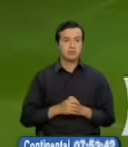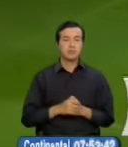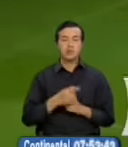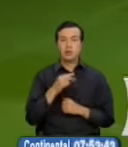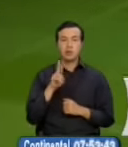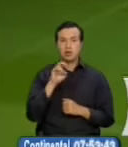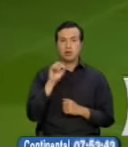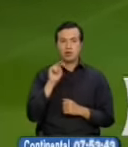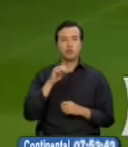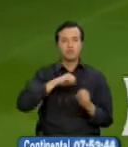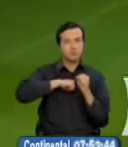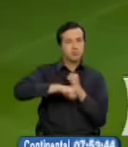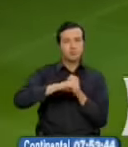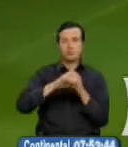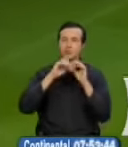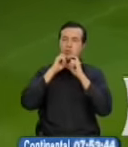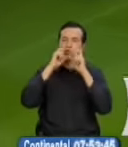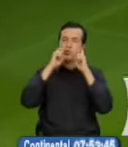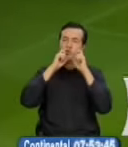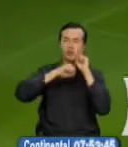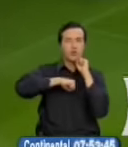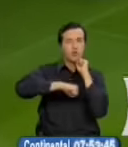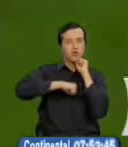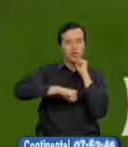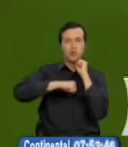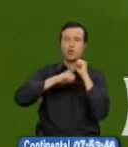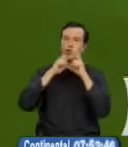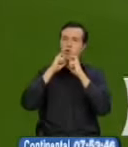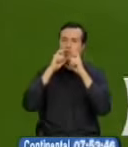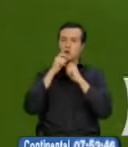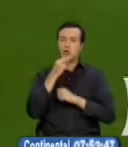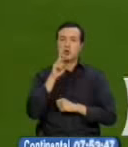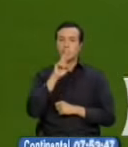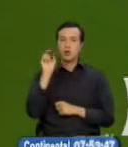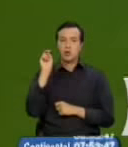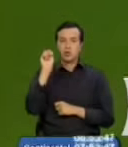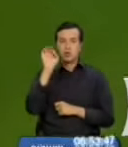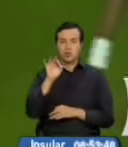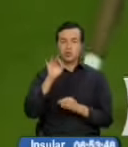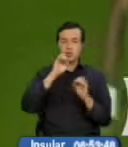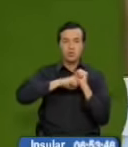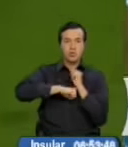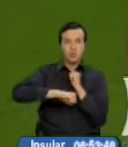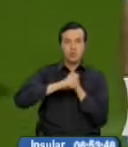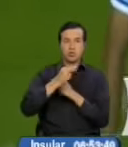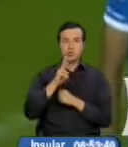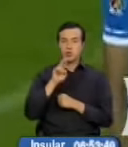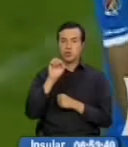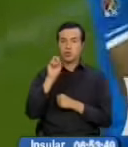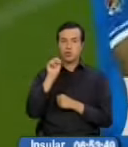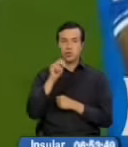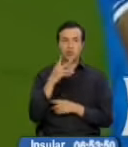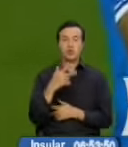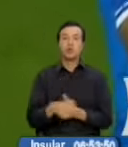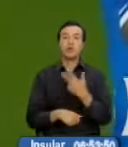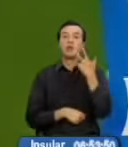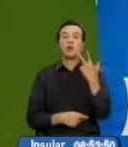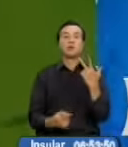Guerrón. Y aquí está la definición. Gritamos todos el gol de Guerrón. Gol de Guerrón. Gol de Guerrón. Gol de Guerrón.